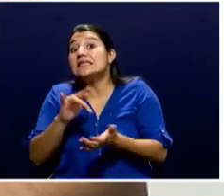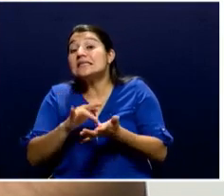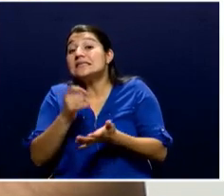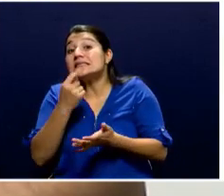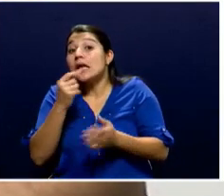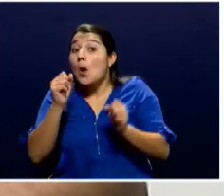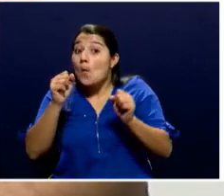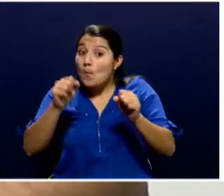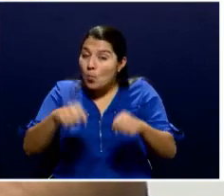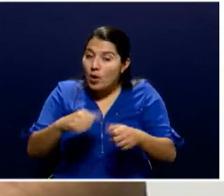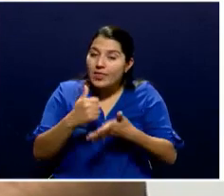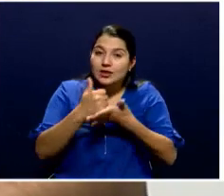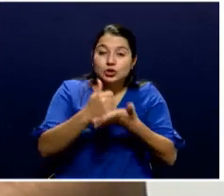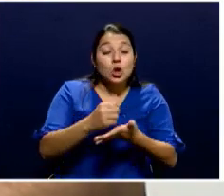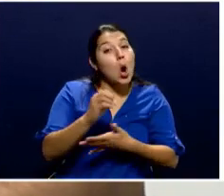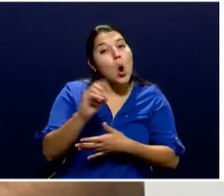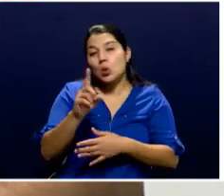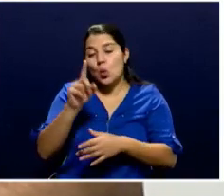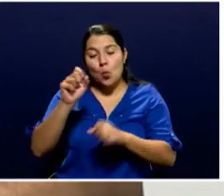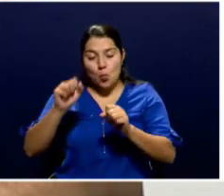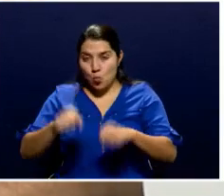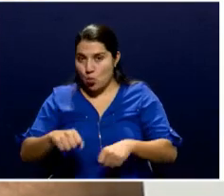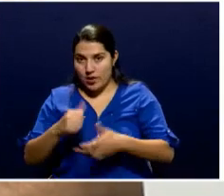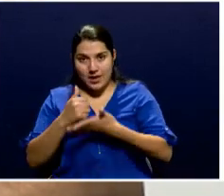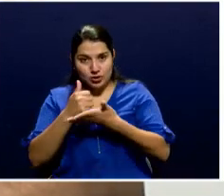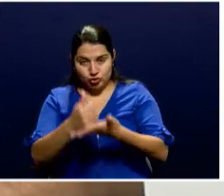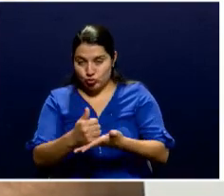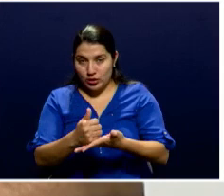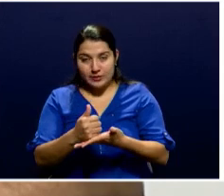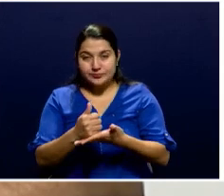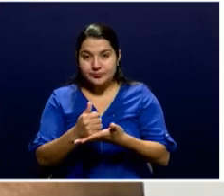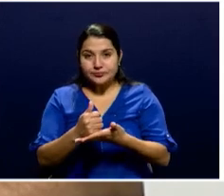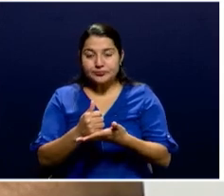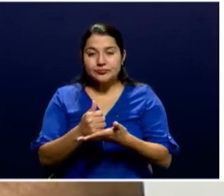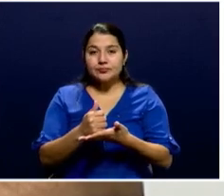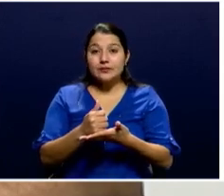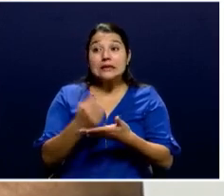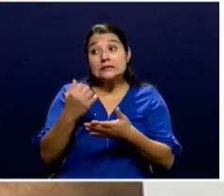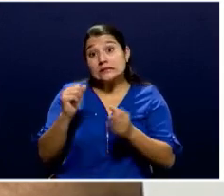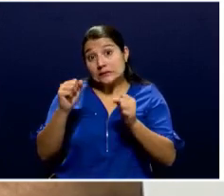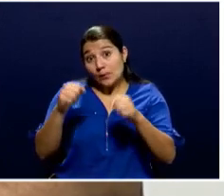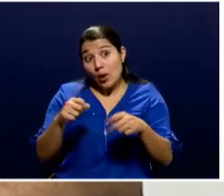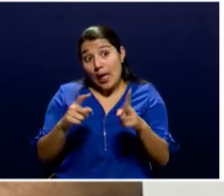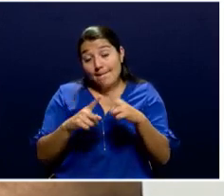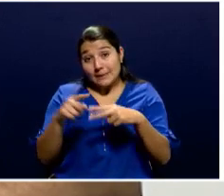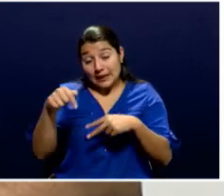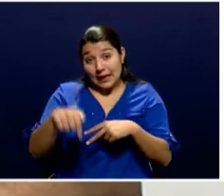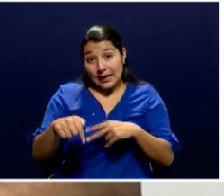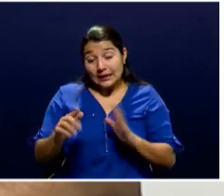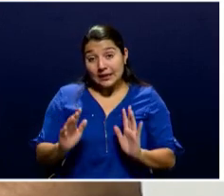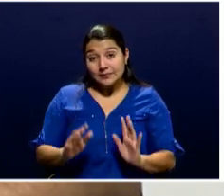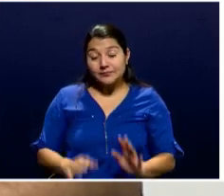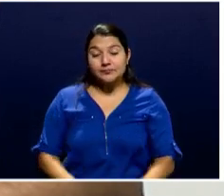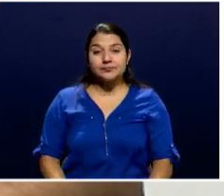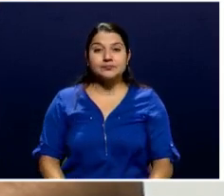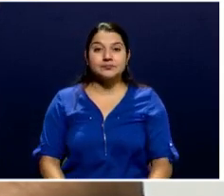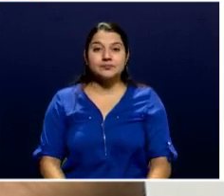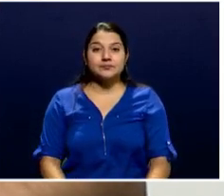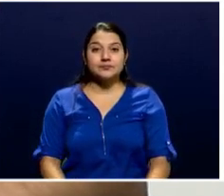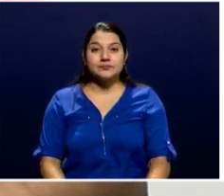tiene algún efecto contundente y reproducible en la evolución de la infección en el